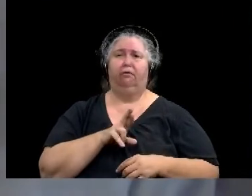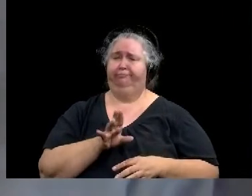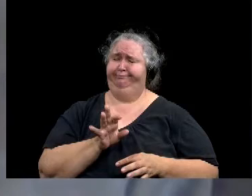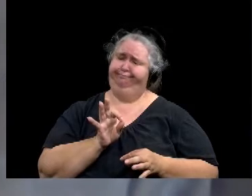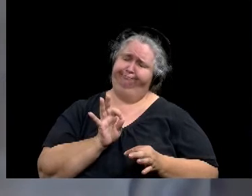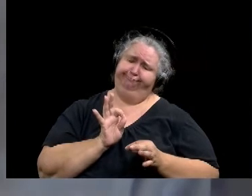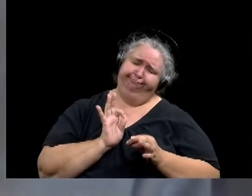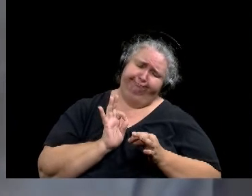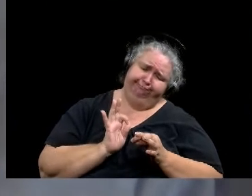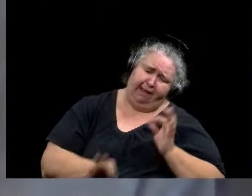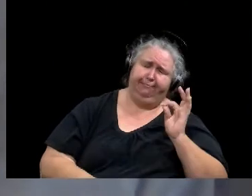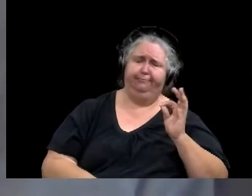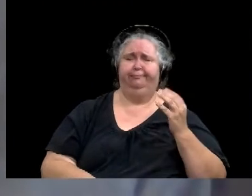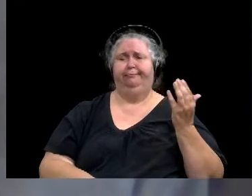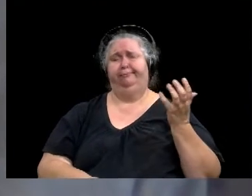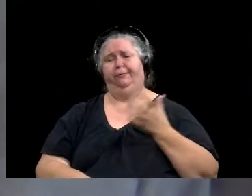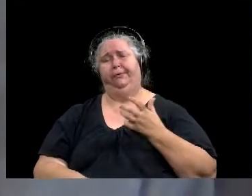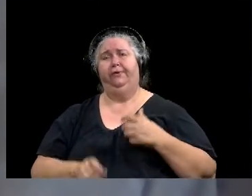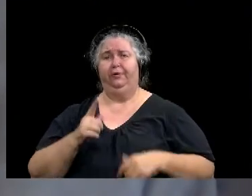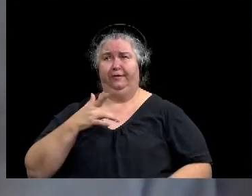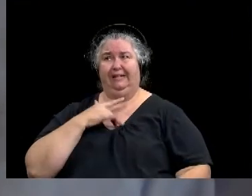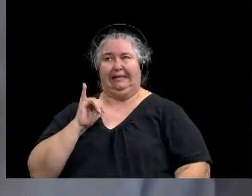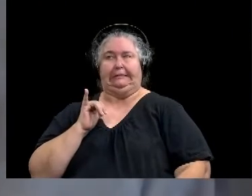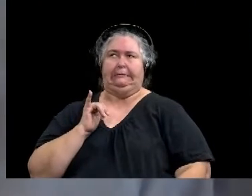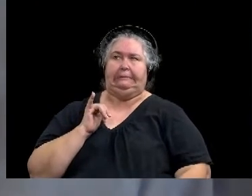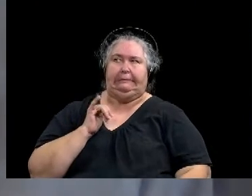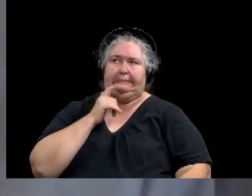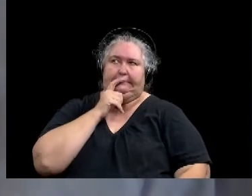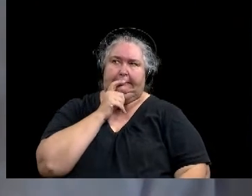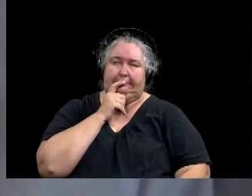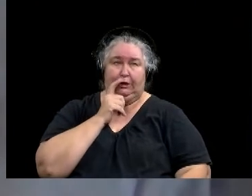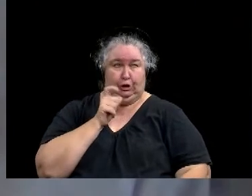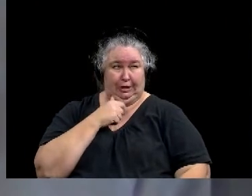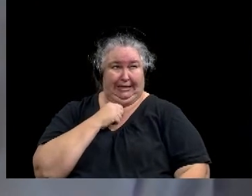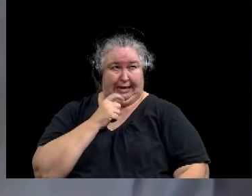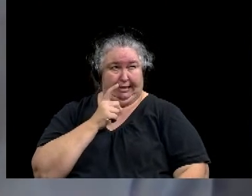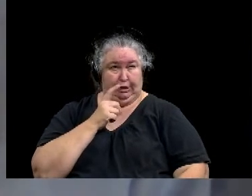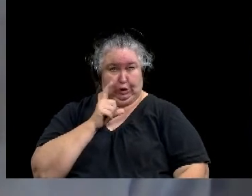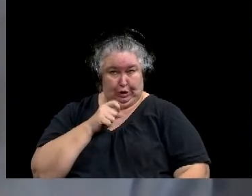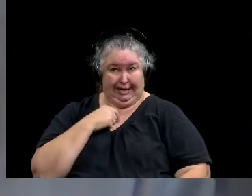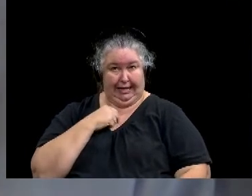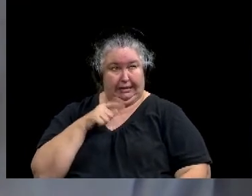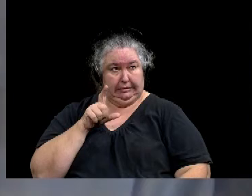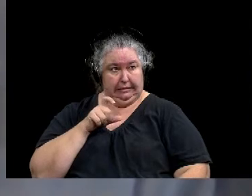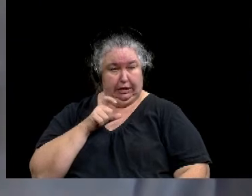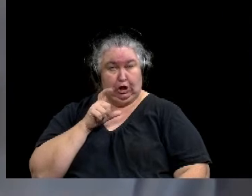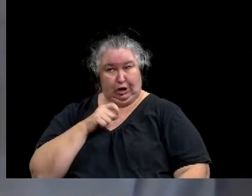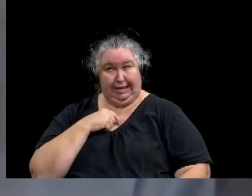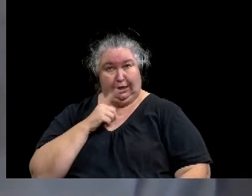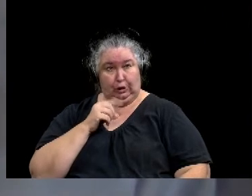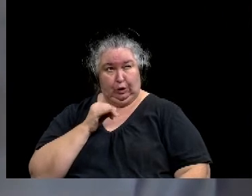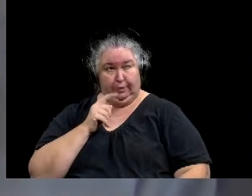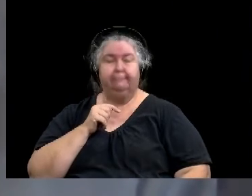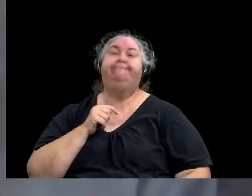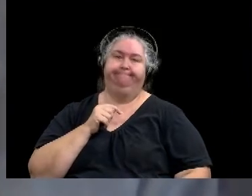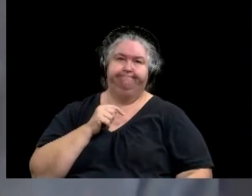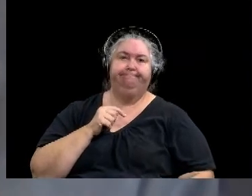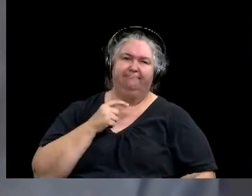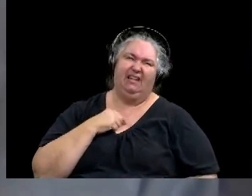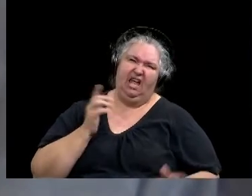y me regresé a mi casa fueron 6 minutos y quiere saber y no sabe que